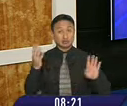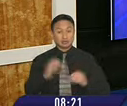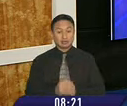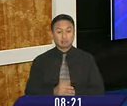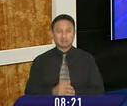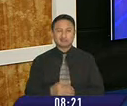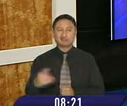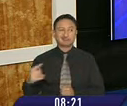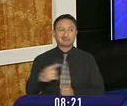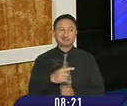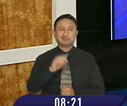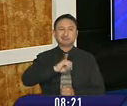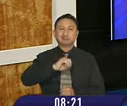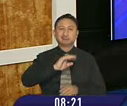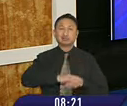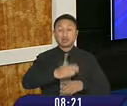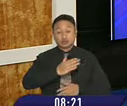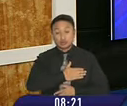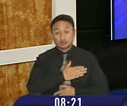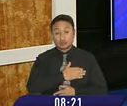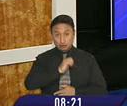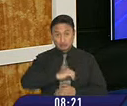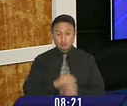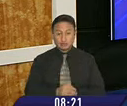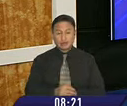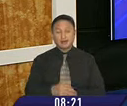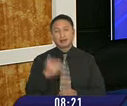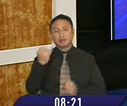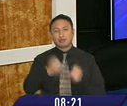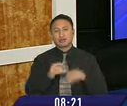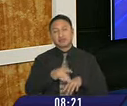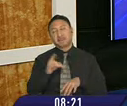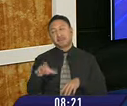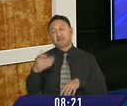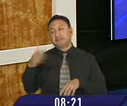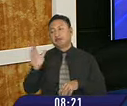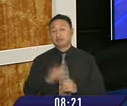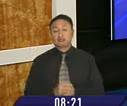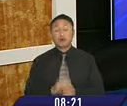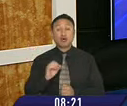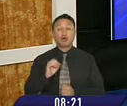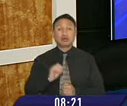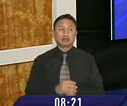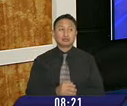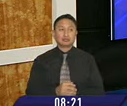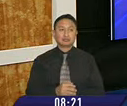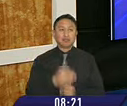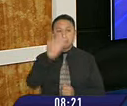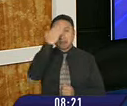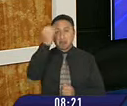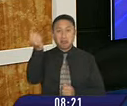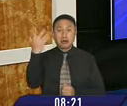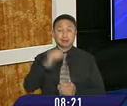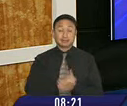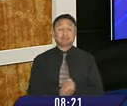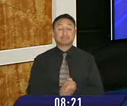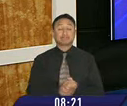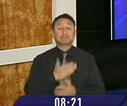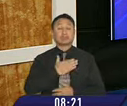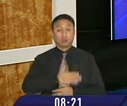da justamente por nosotros, porque dejamos para el último o sencillamente nos olvidamos. Así que, por